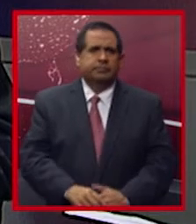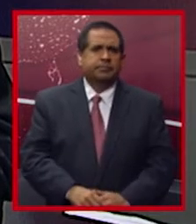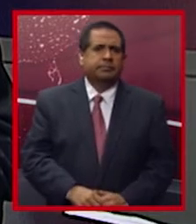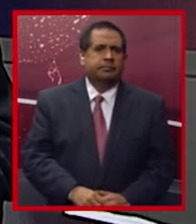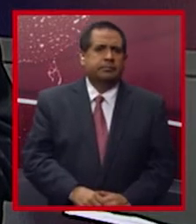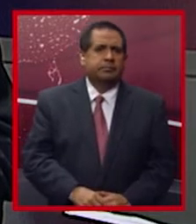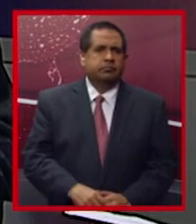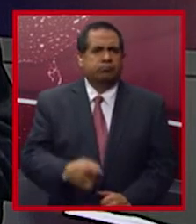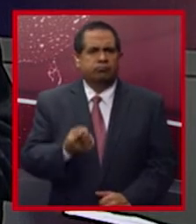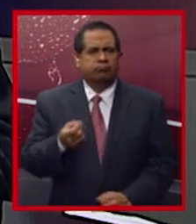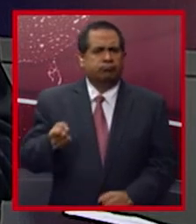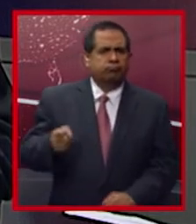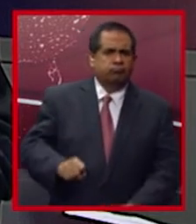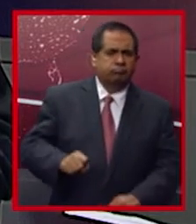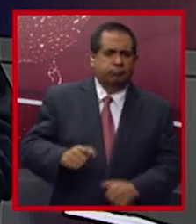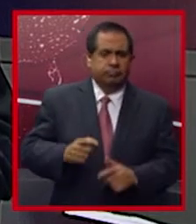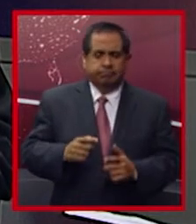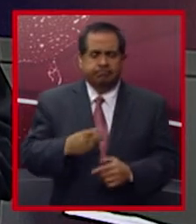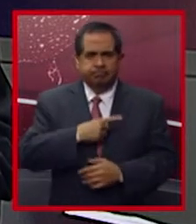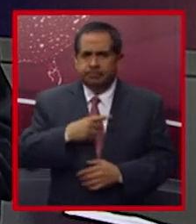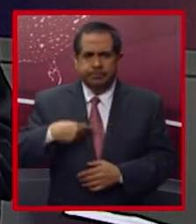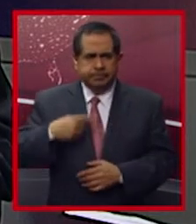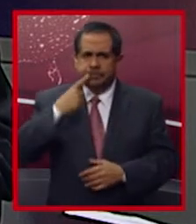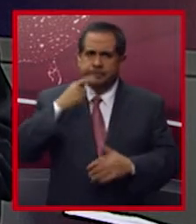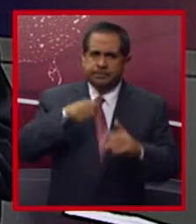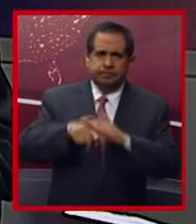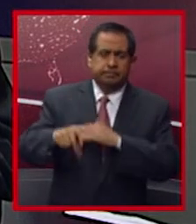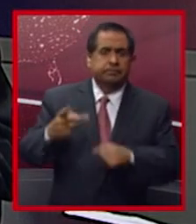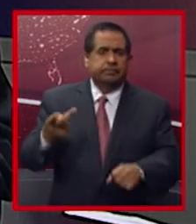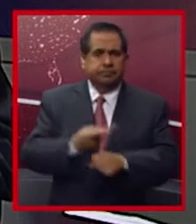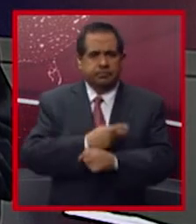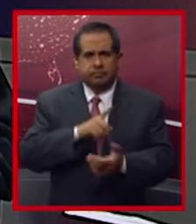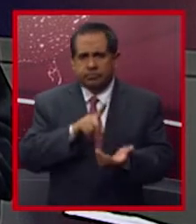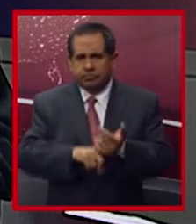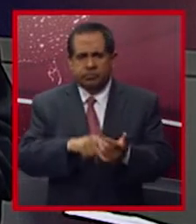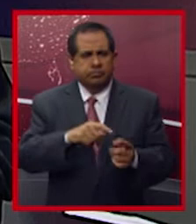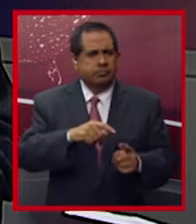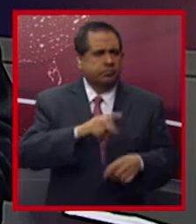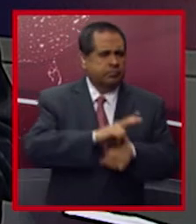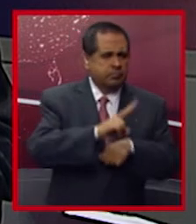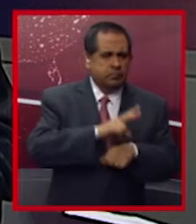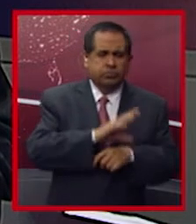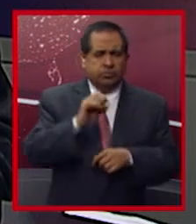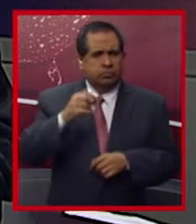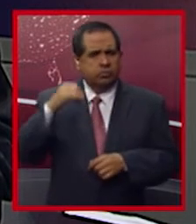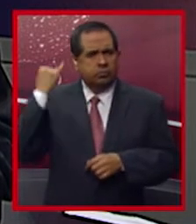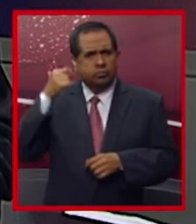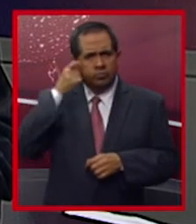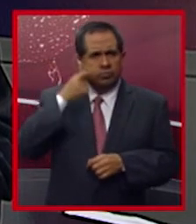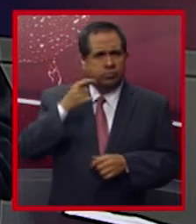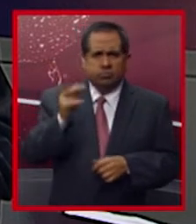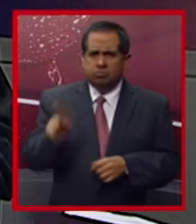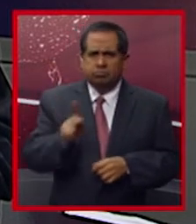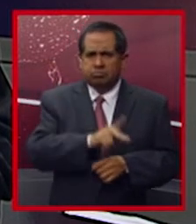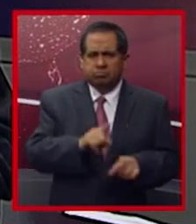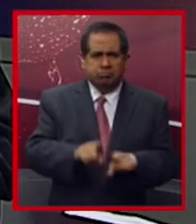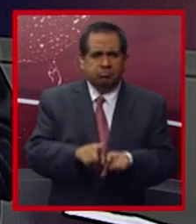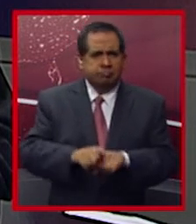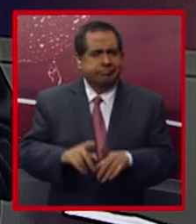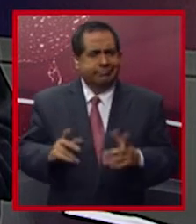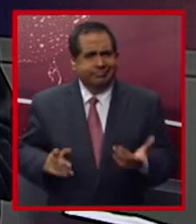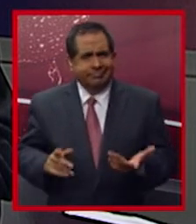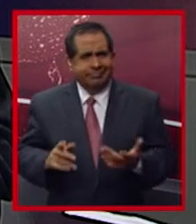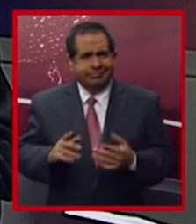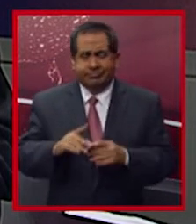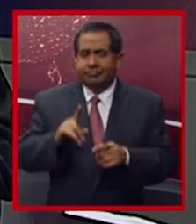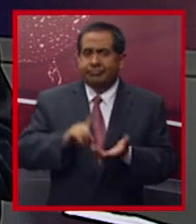Los abusos de la autoridad deben ser denunciados, tanto si ocurren en Caracas o en Iguala, Guerrero. Además, en Venezuela la disputa por el poder responde a